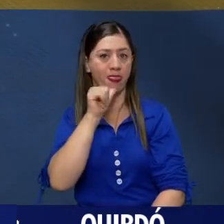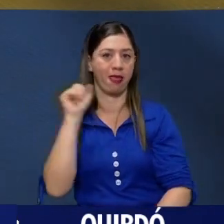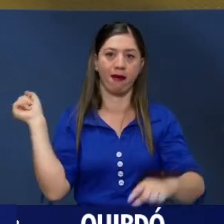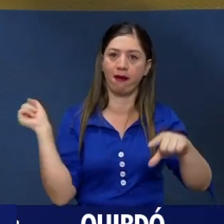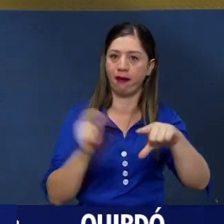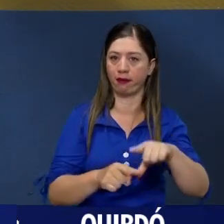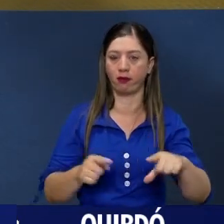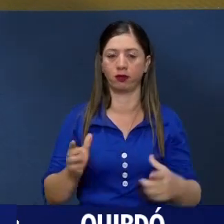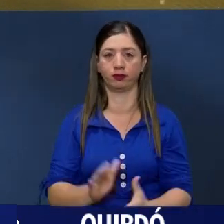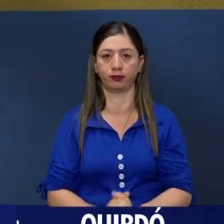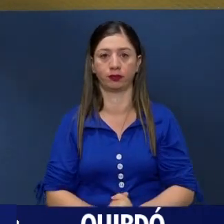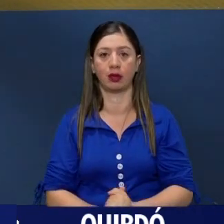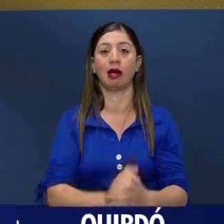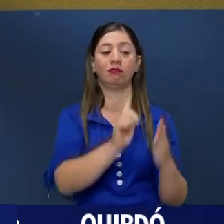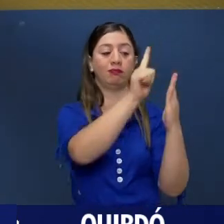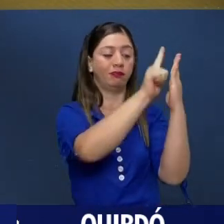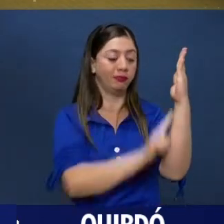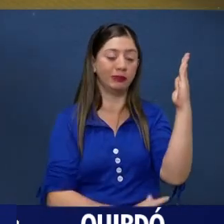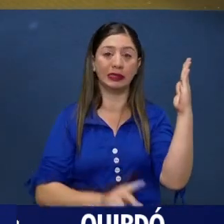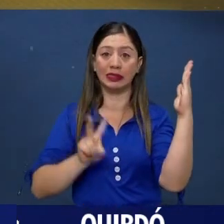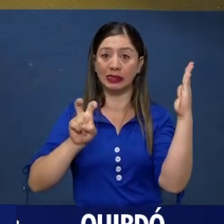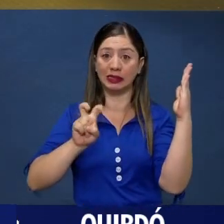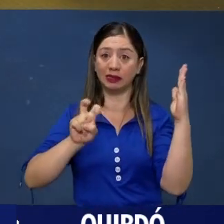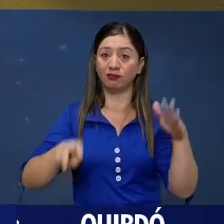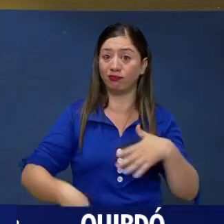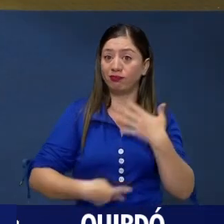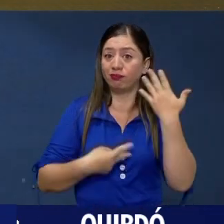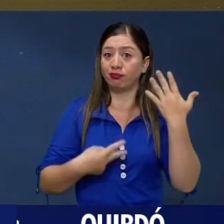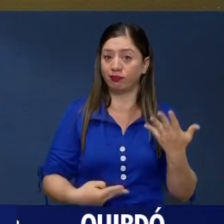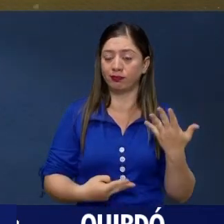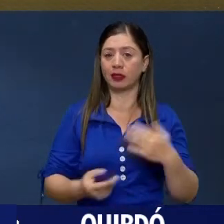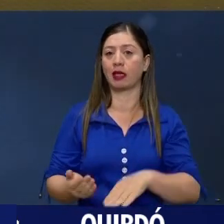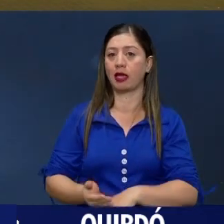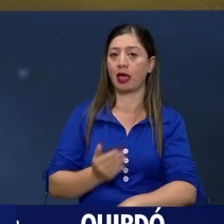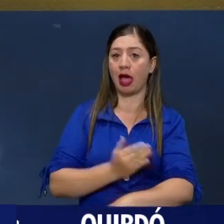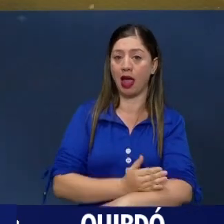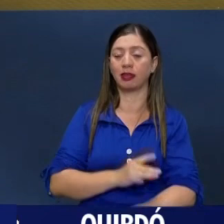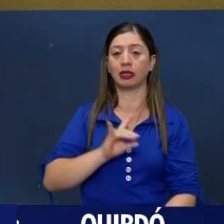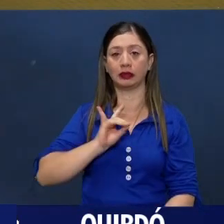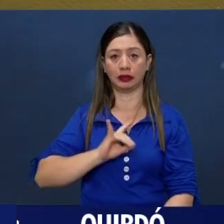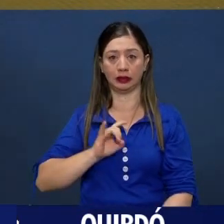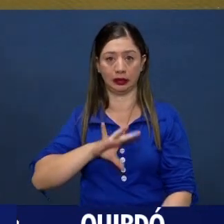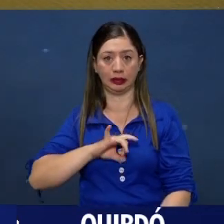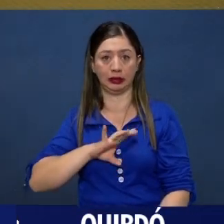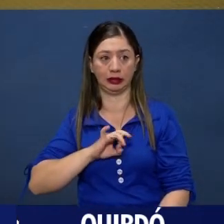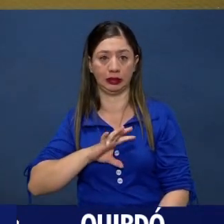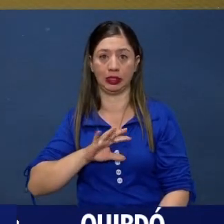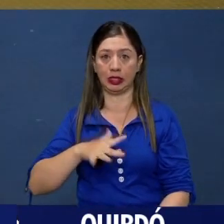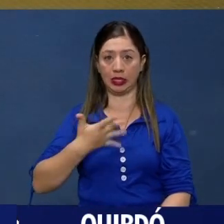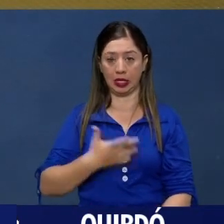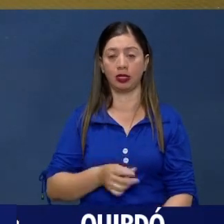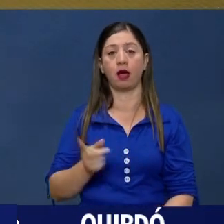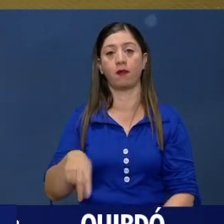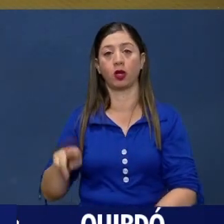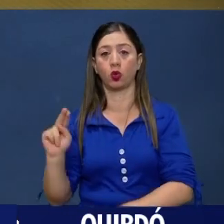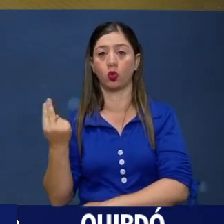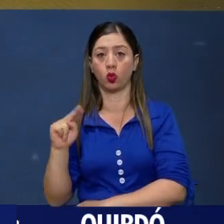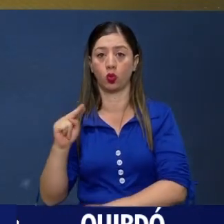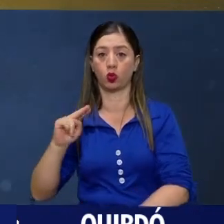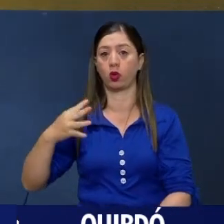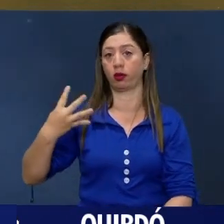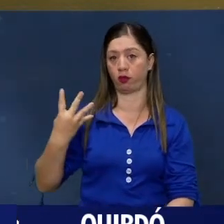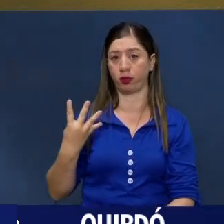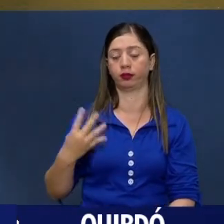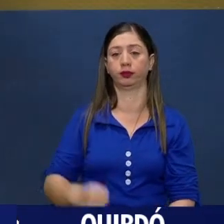eliminatorias a Qatar, ubicándose en la 7ª posición de la tabla, precedido de Chile, que es 6º, Perú 5º y Uruguay ocupa la 4ª casilla